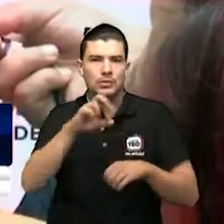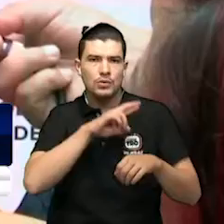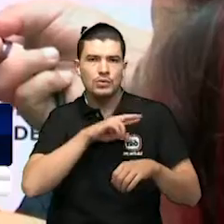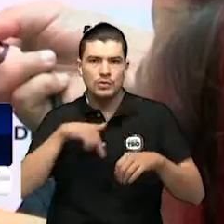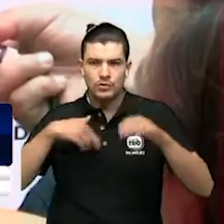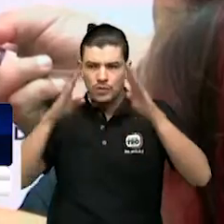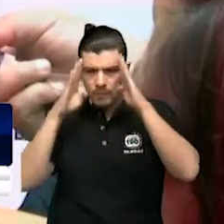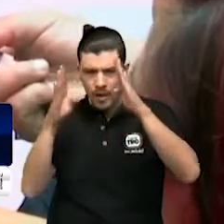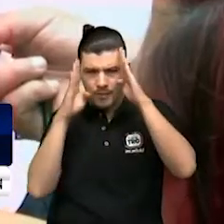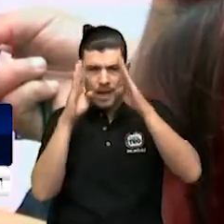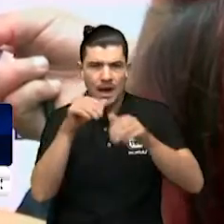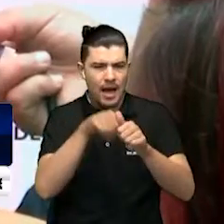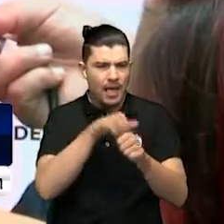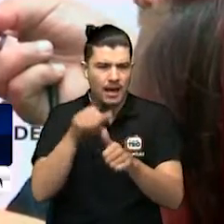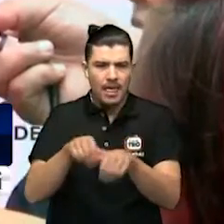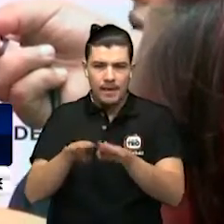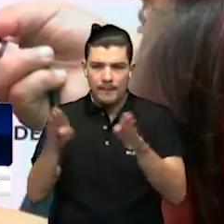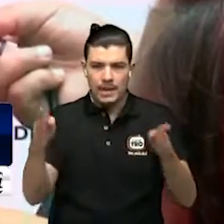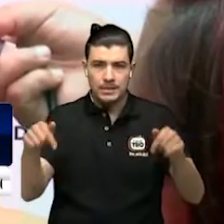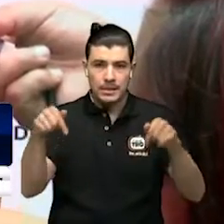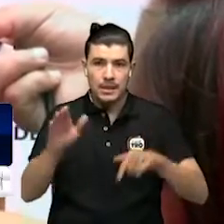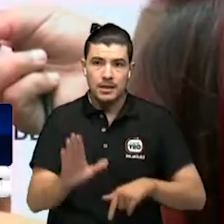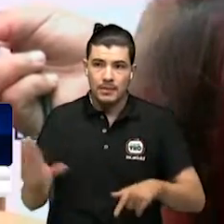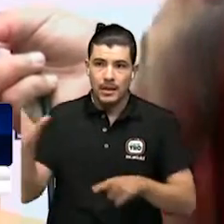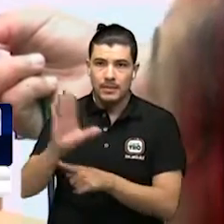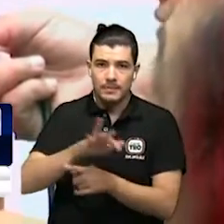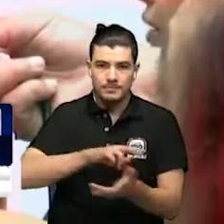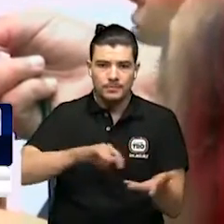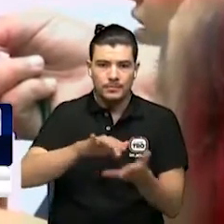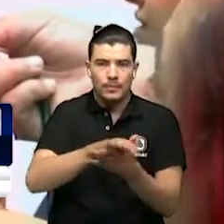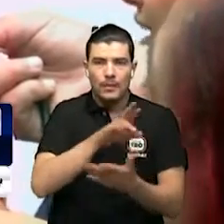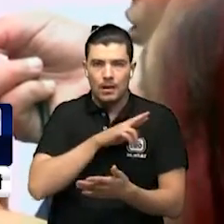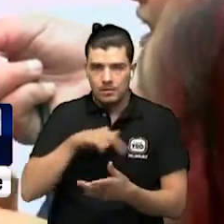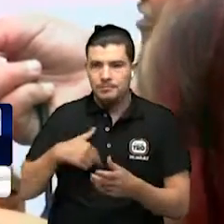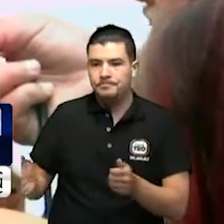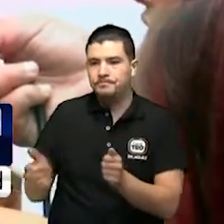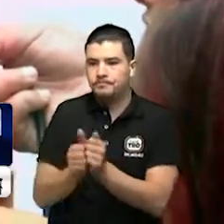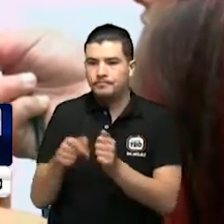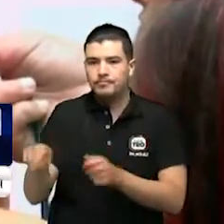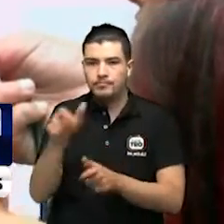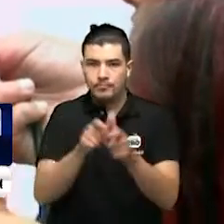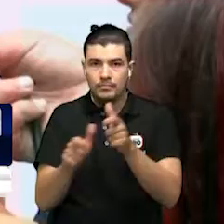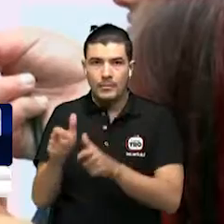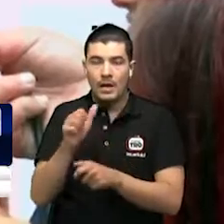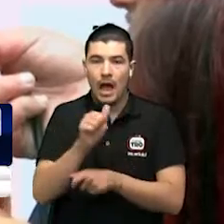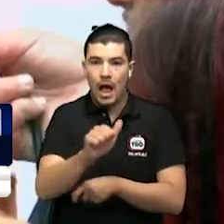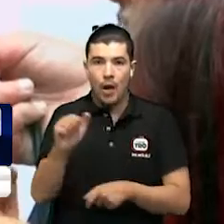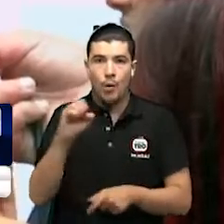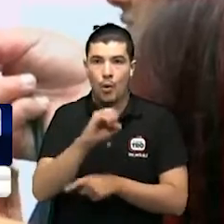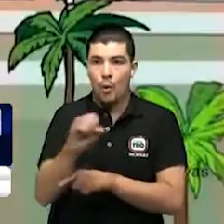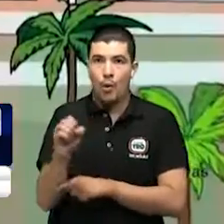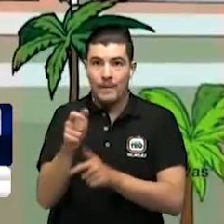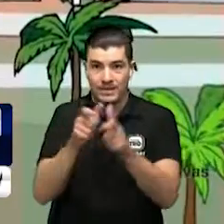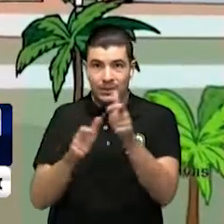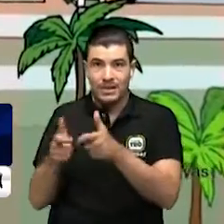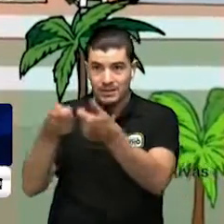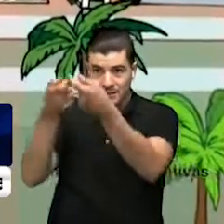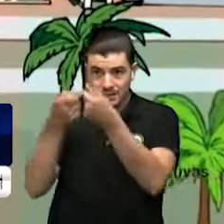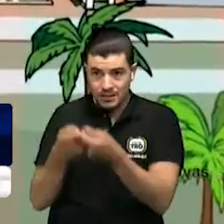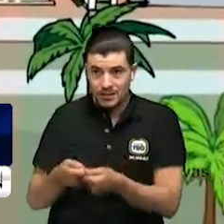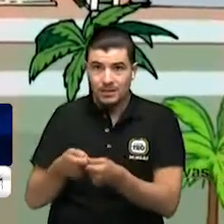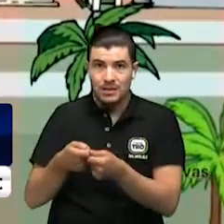que vamos a tener el departamento y de esta manera vamos a acompañar a los cafeteros para que hagan su ejercicio especial